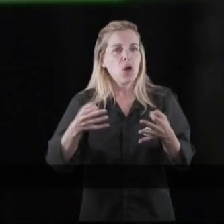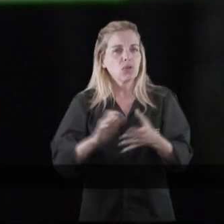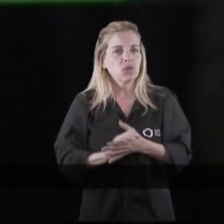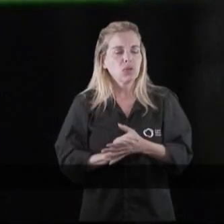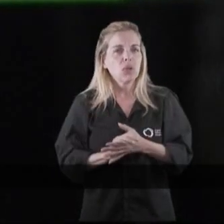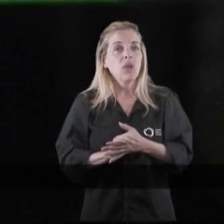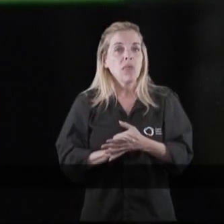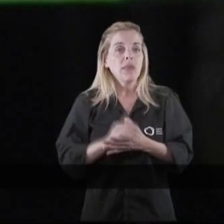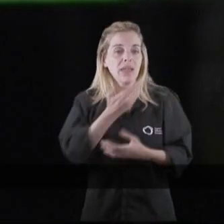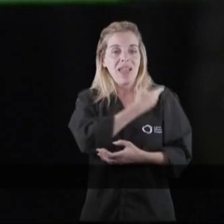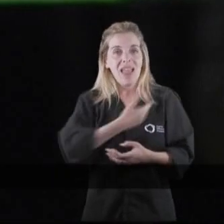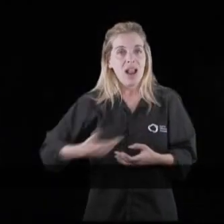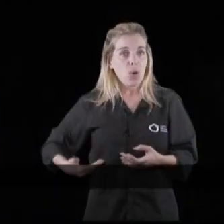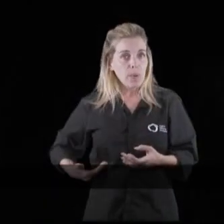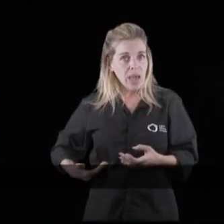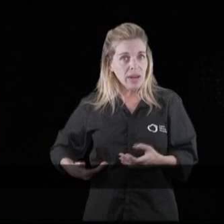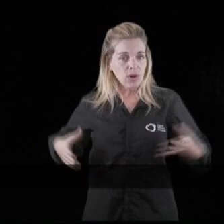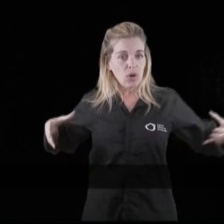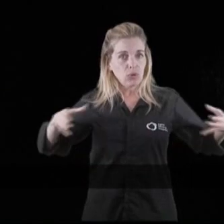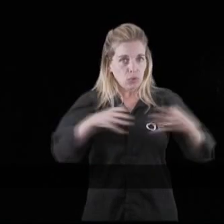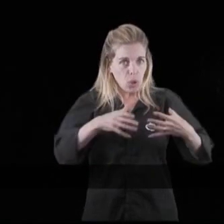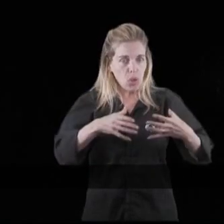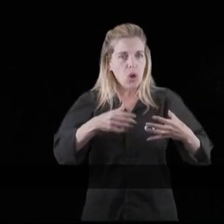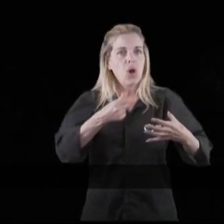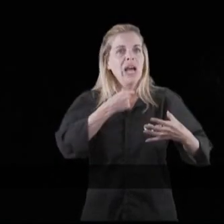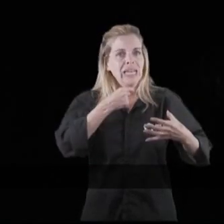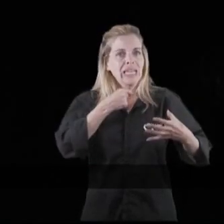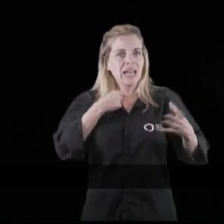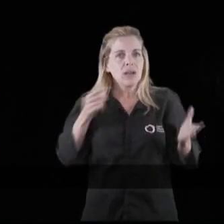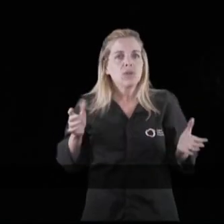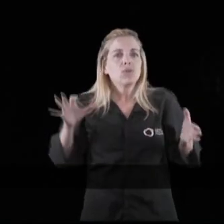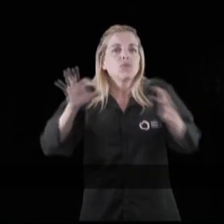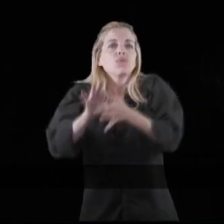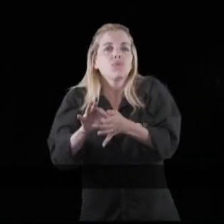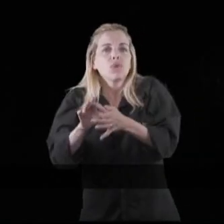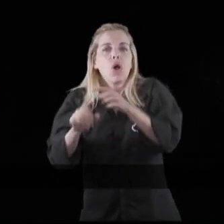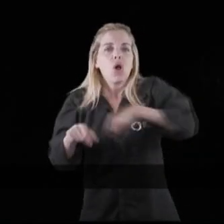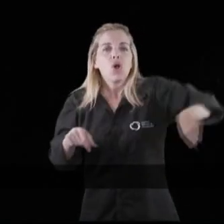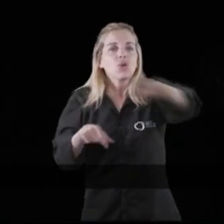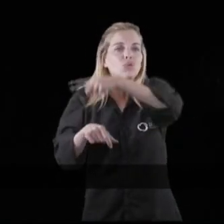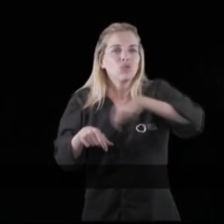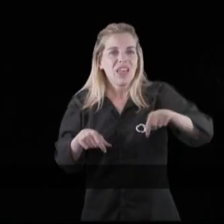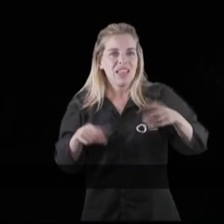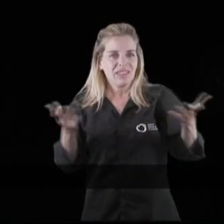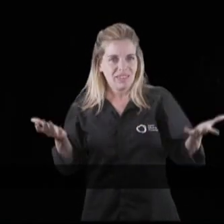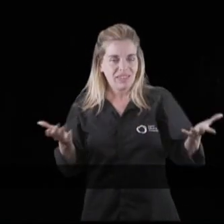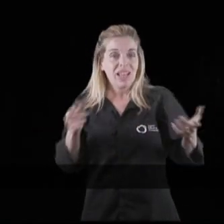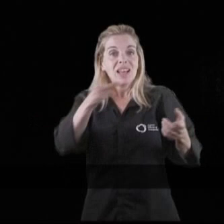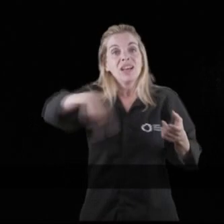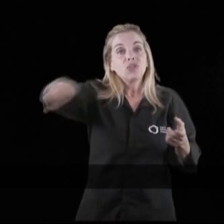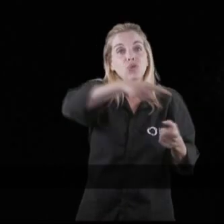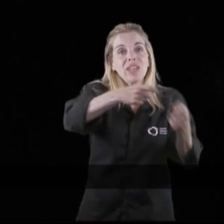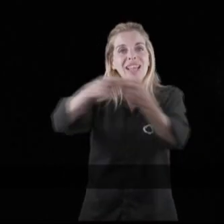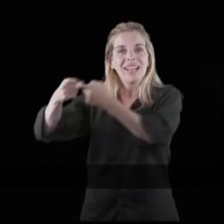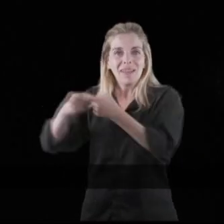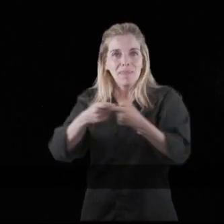de que están con un gobierno que quiere asociarse a cada uno de ustedes. Que sabe que si ustedes crecen,